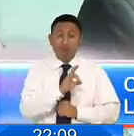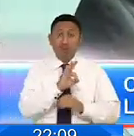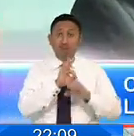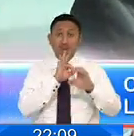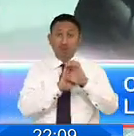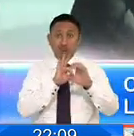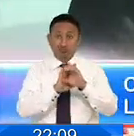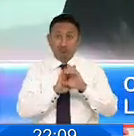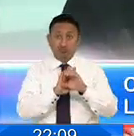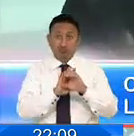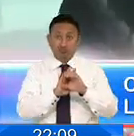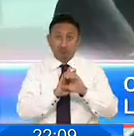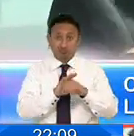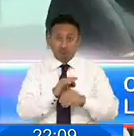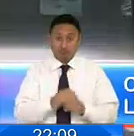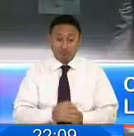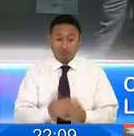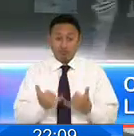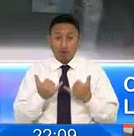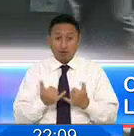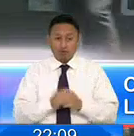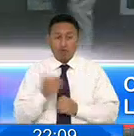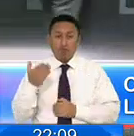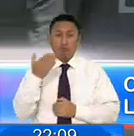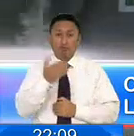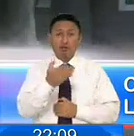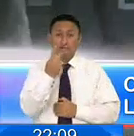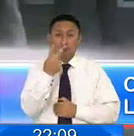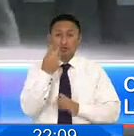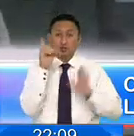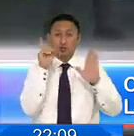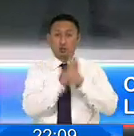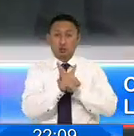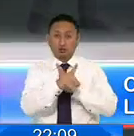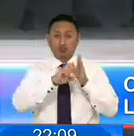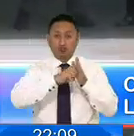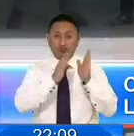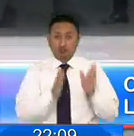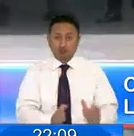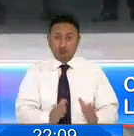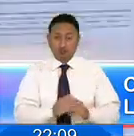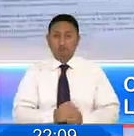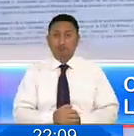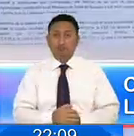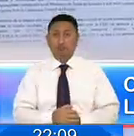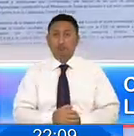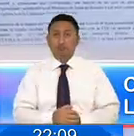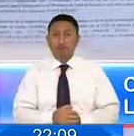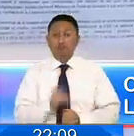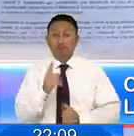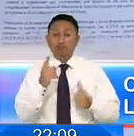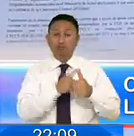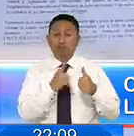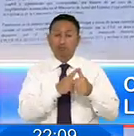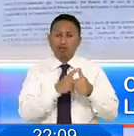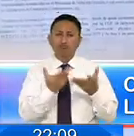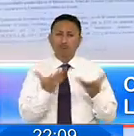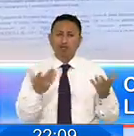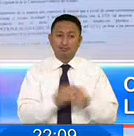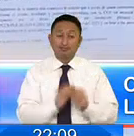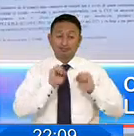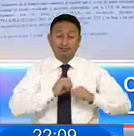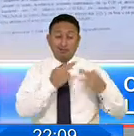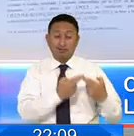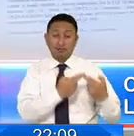Participación Ciudadana y Control Social a presentar dos denuncias en la Contraloría General del Estado. La primera motivada por una